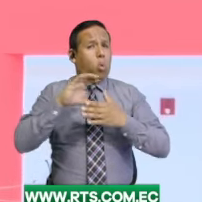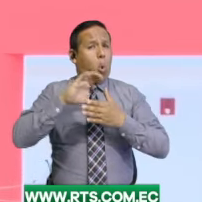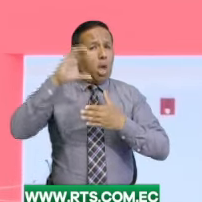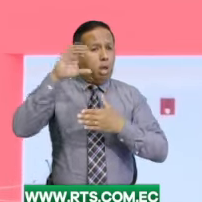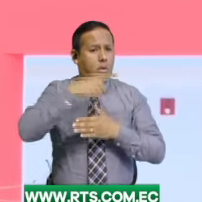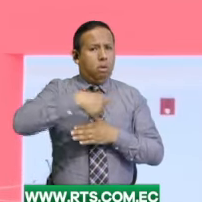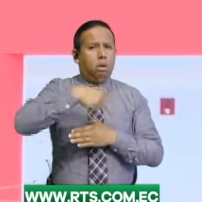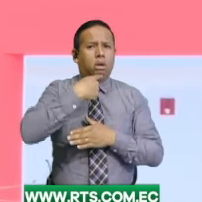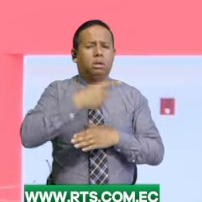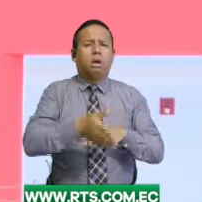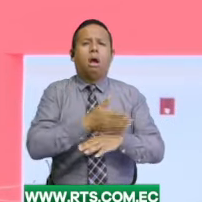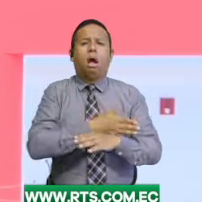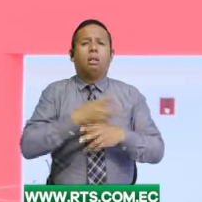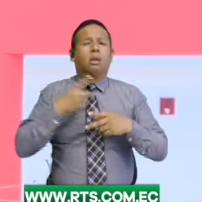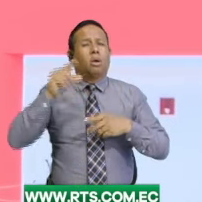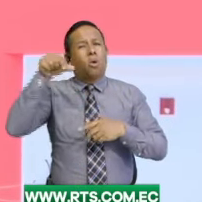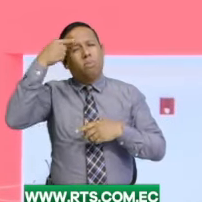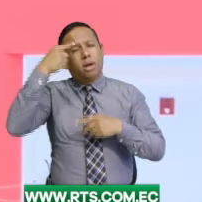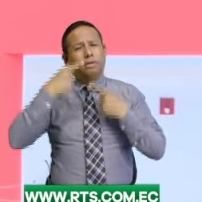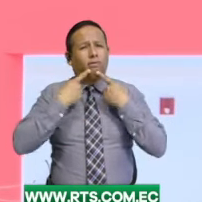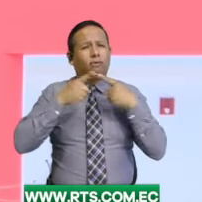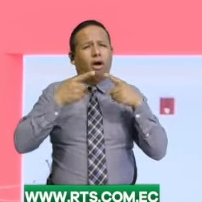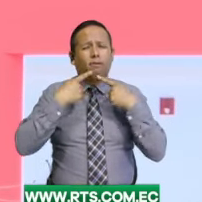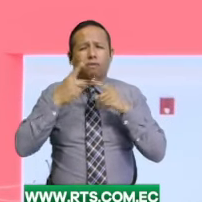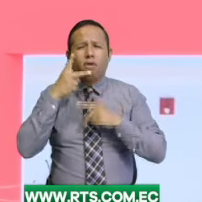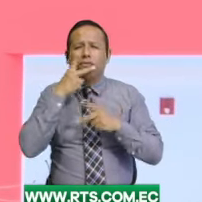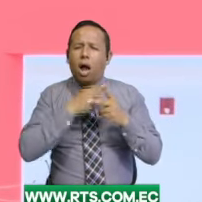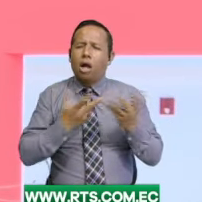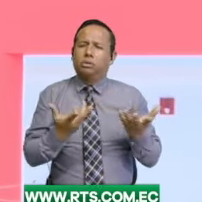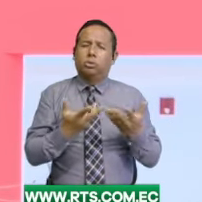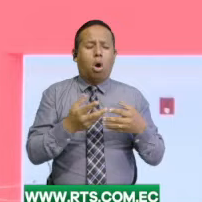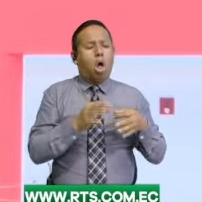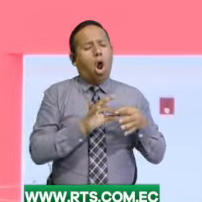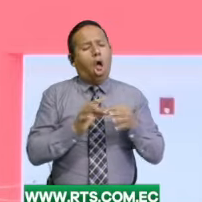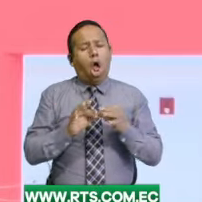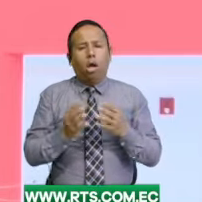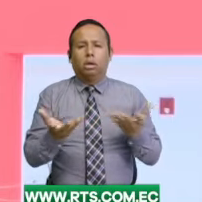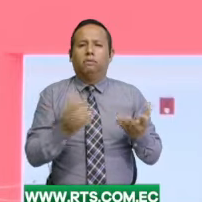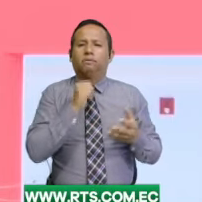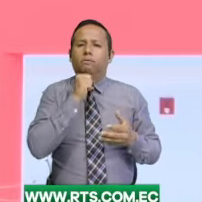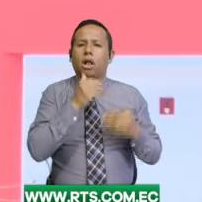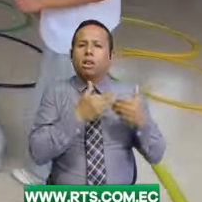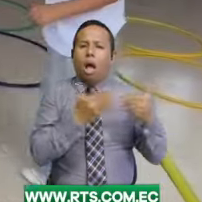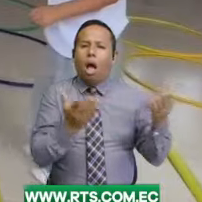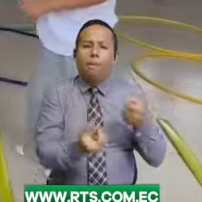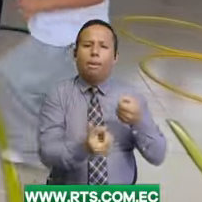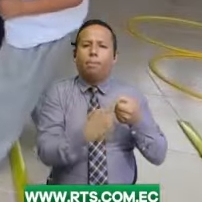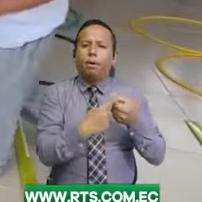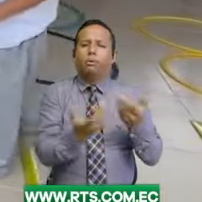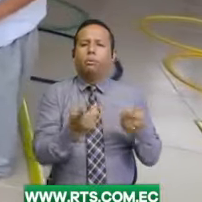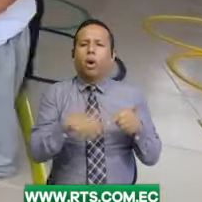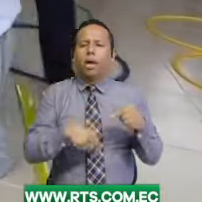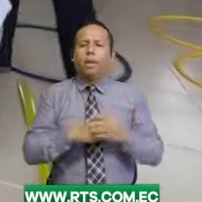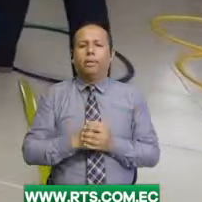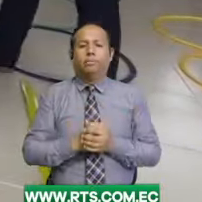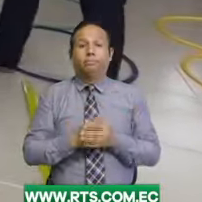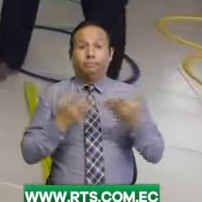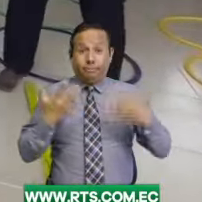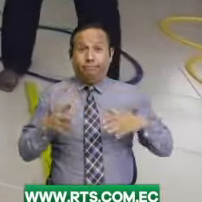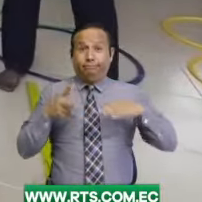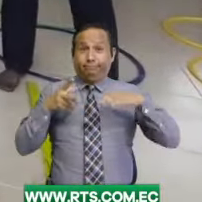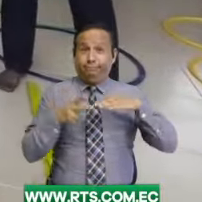falsos ofrecimientos de otros gobiernos para poner en funcionamiento esta infraestructura. Durante la ceremonia de entrega, el